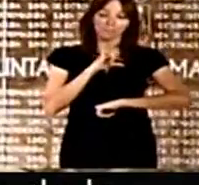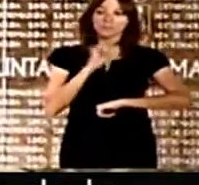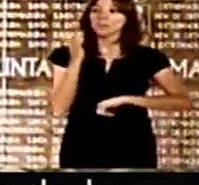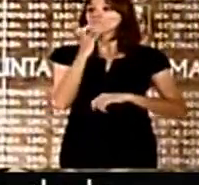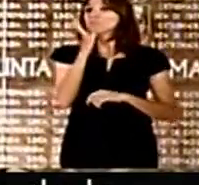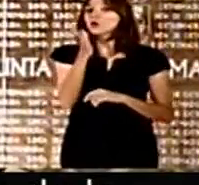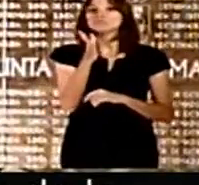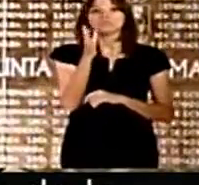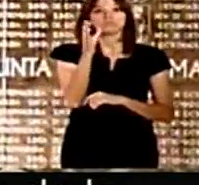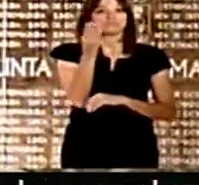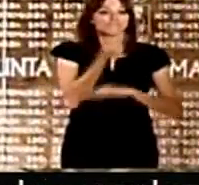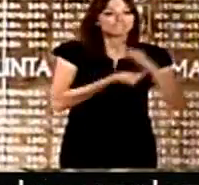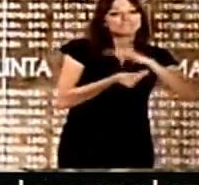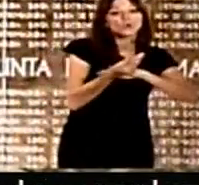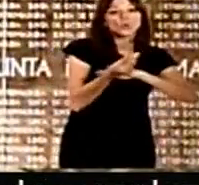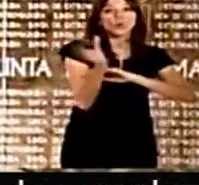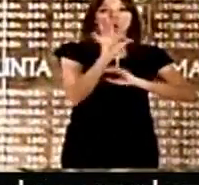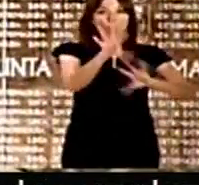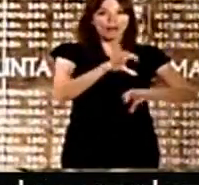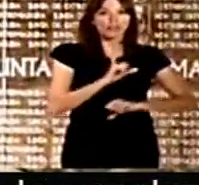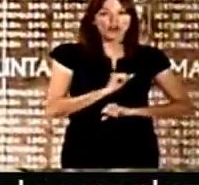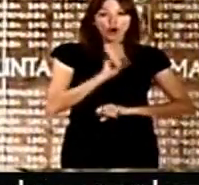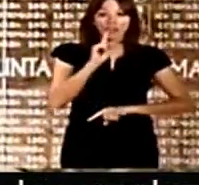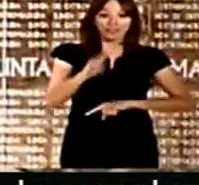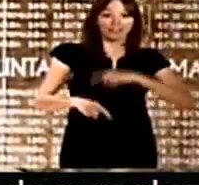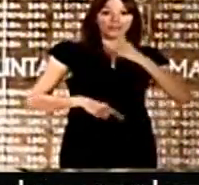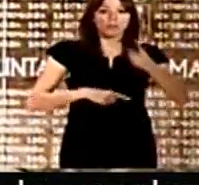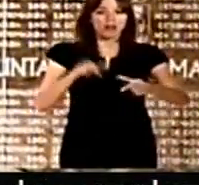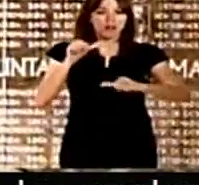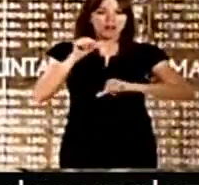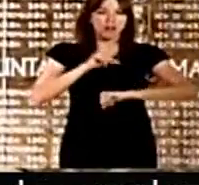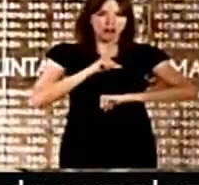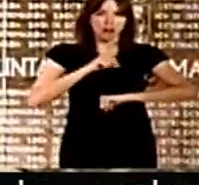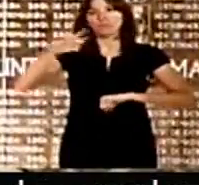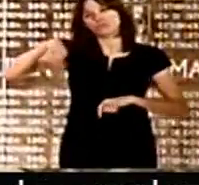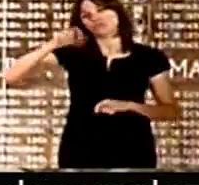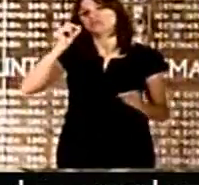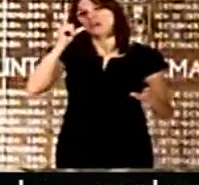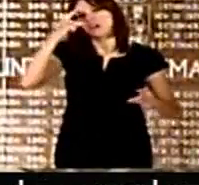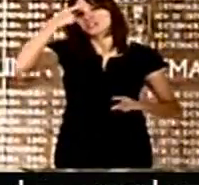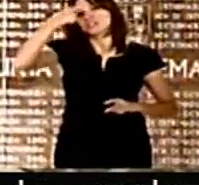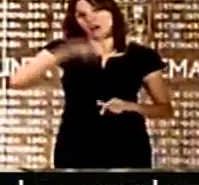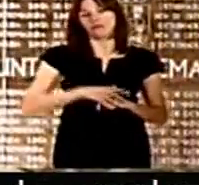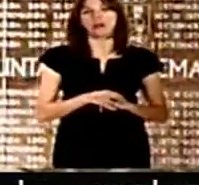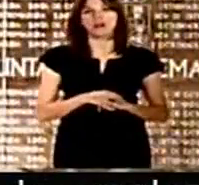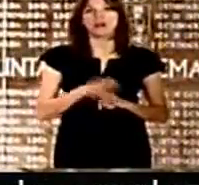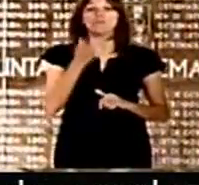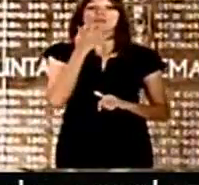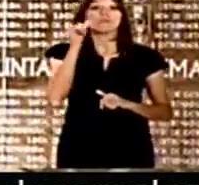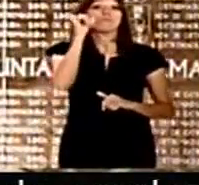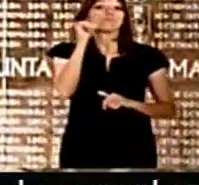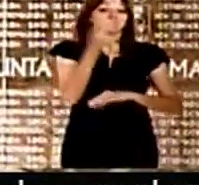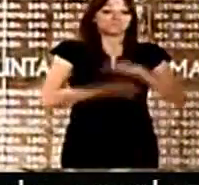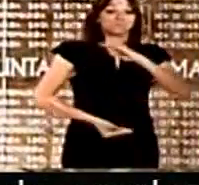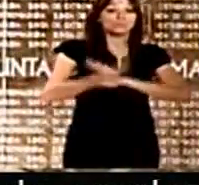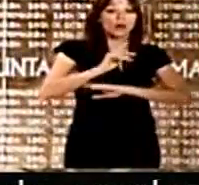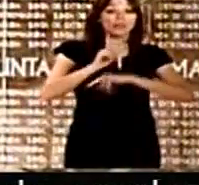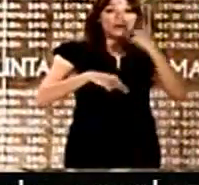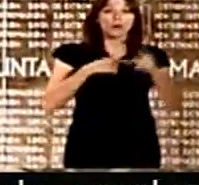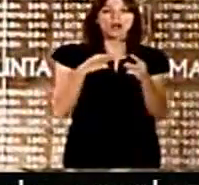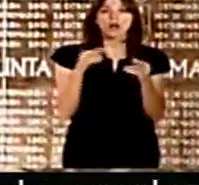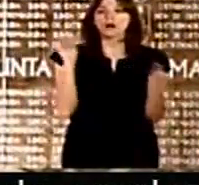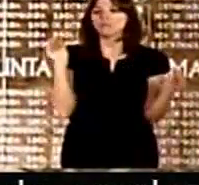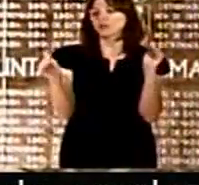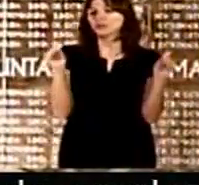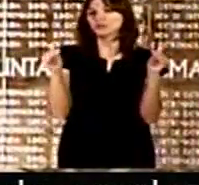o adopción. Todos somos conscientes que en el momento del nacimiento o adopción de un hijo, pues la mujer entra en un proceso mucho